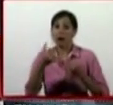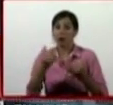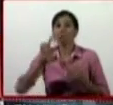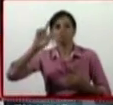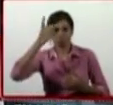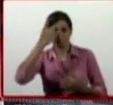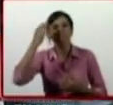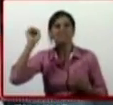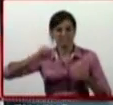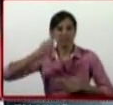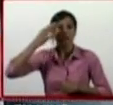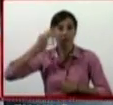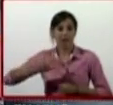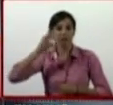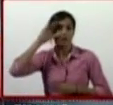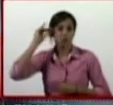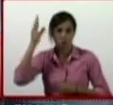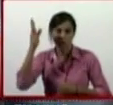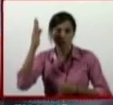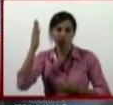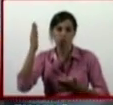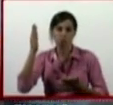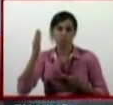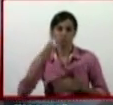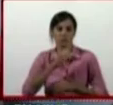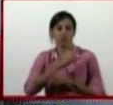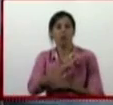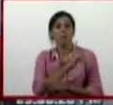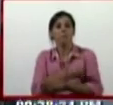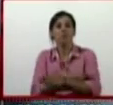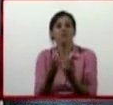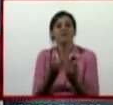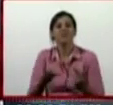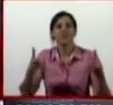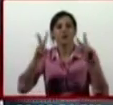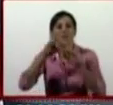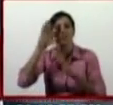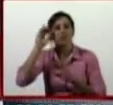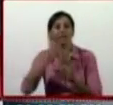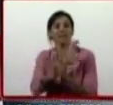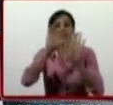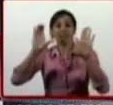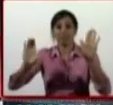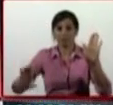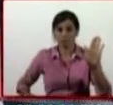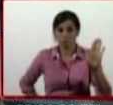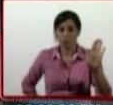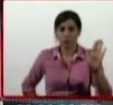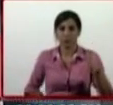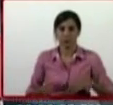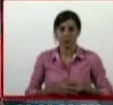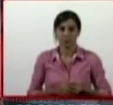creyente. En los poderes, los valores de Dios, de Cristo Redentor.